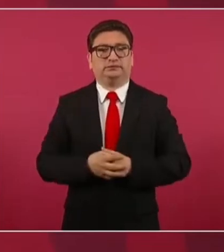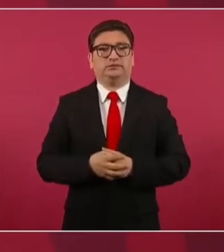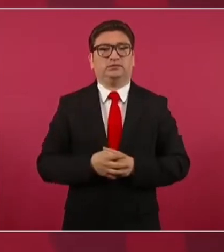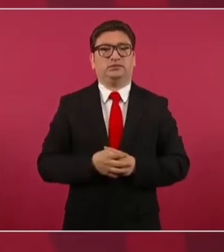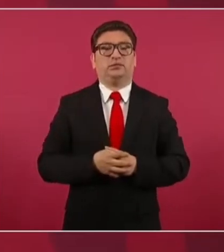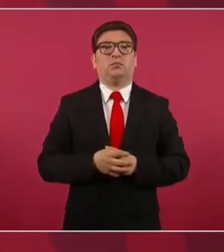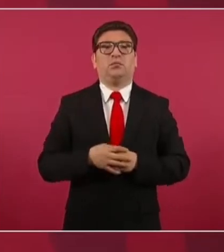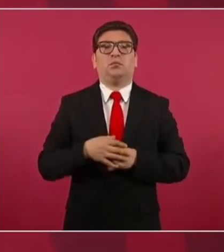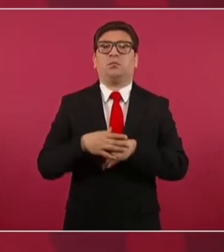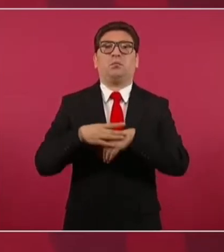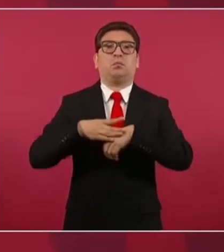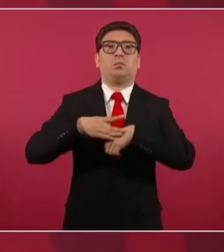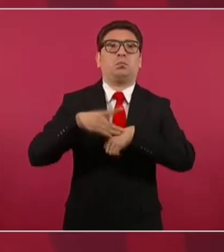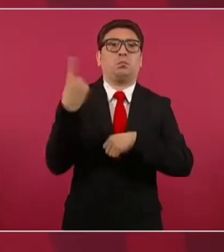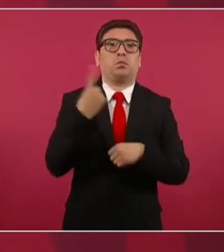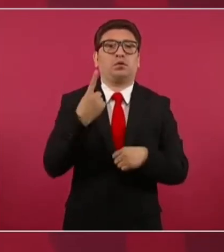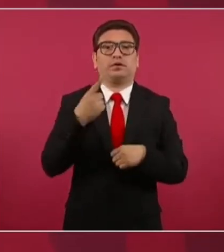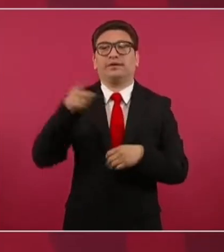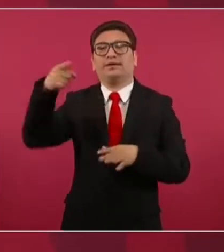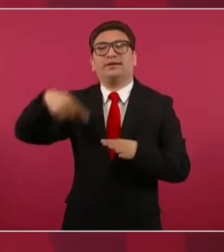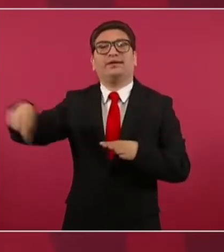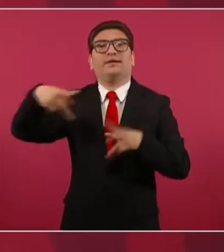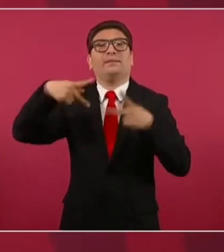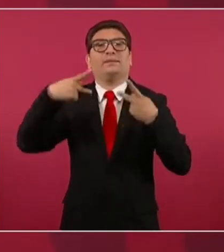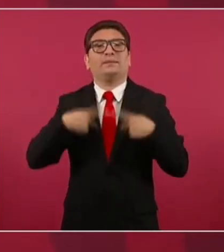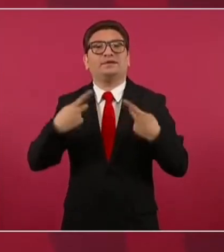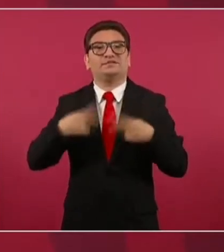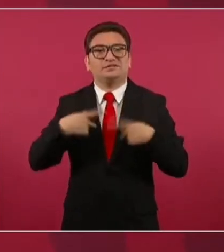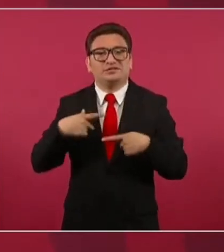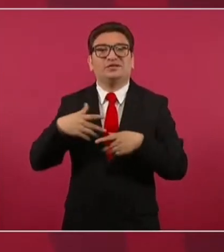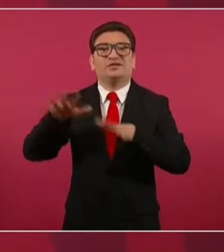porque es el pueblo el que sufre,